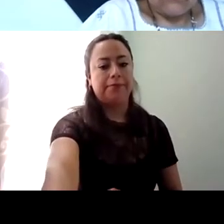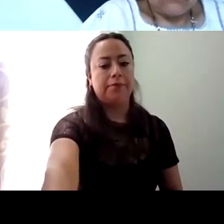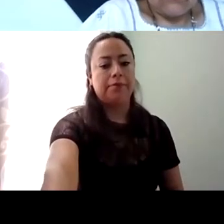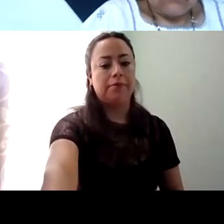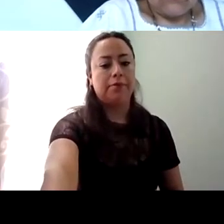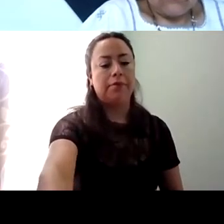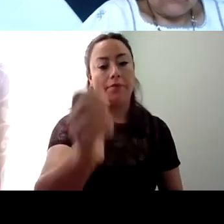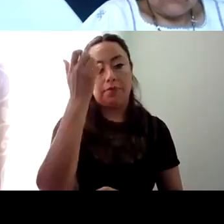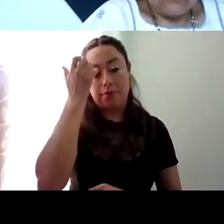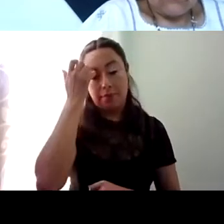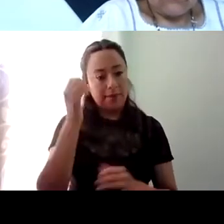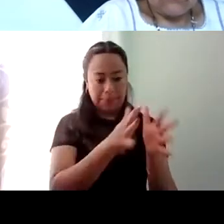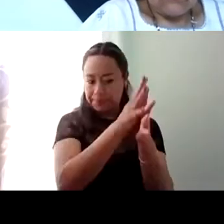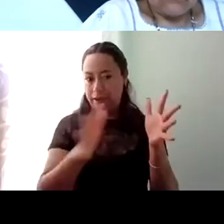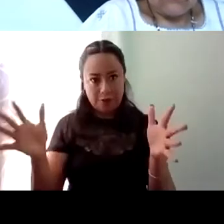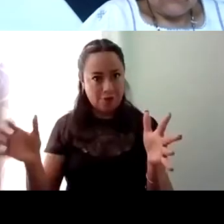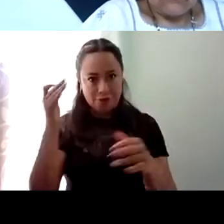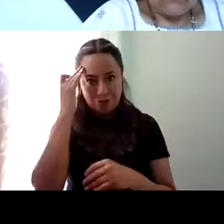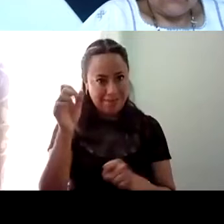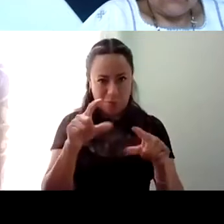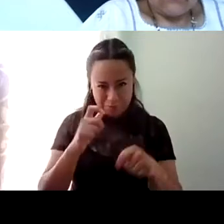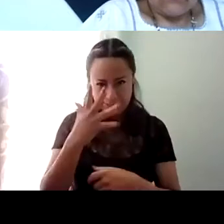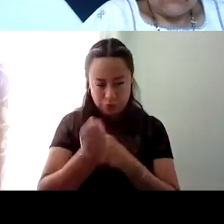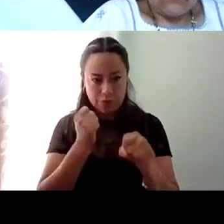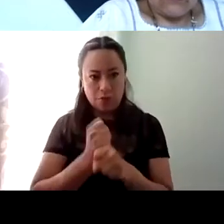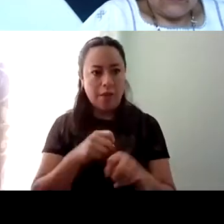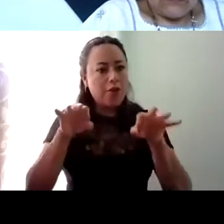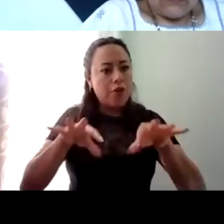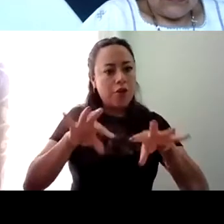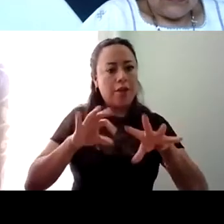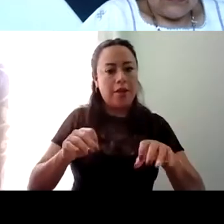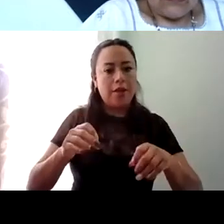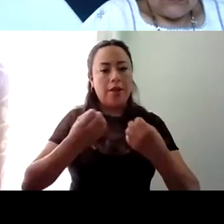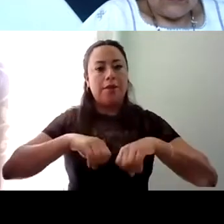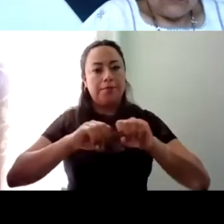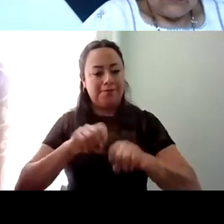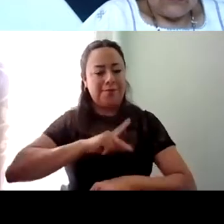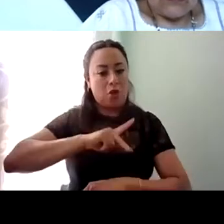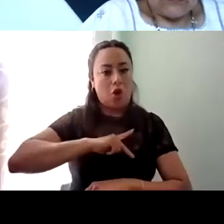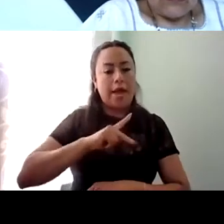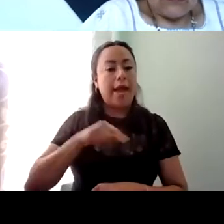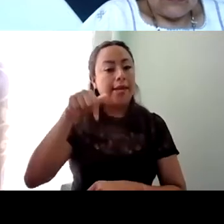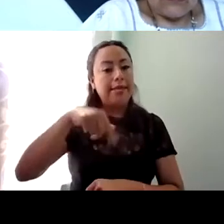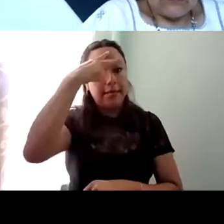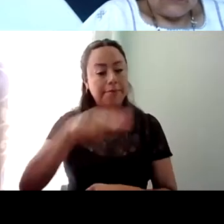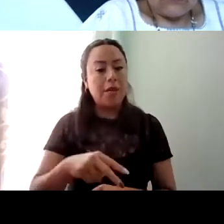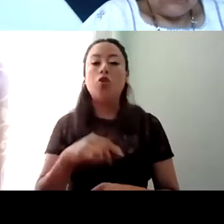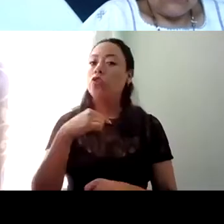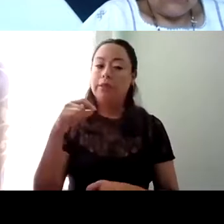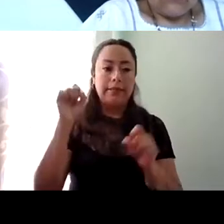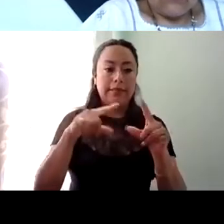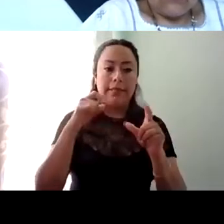Casi el mismo periodo de tiempo que he tenido a mi cargo la oficina de mi organización en México es el tiempo que he colaborado